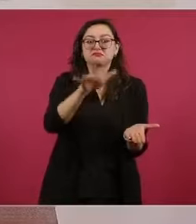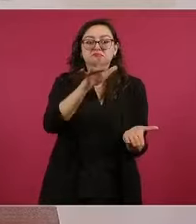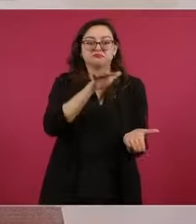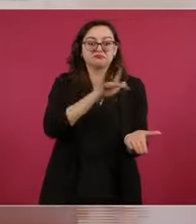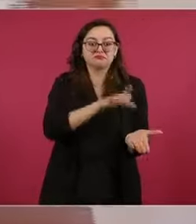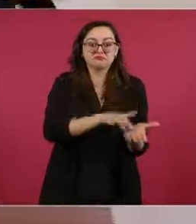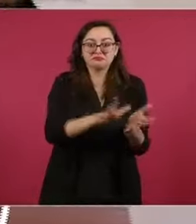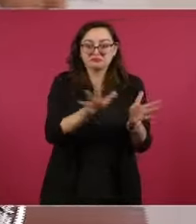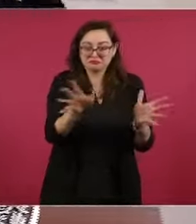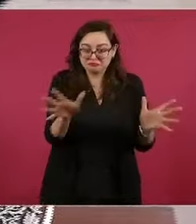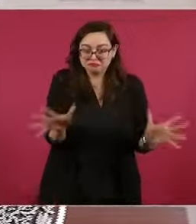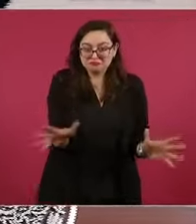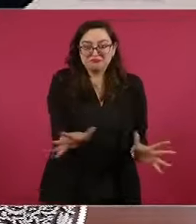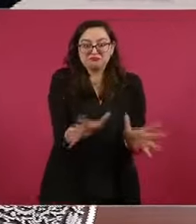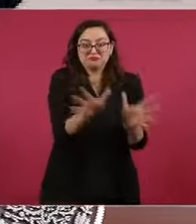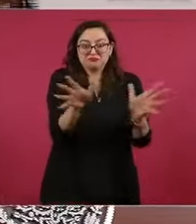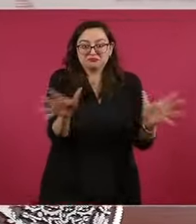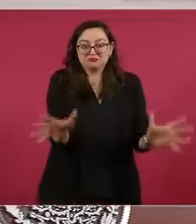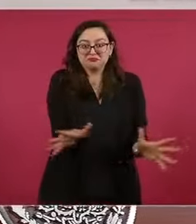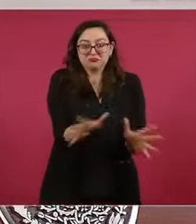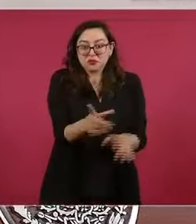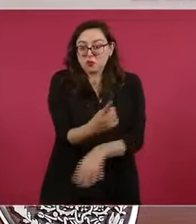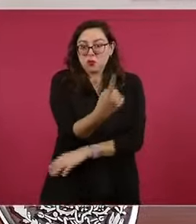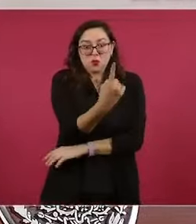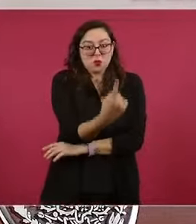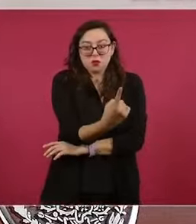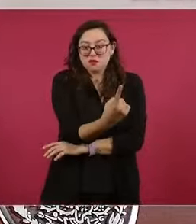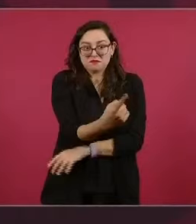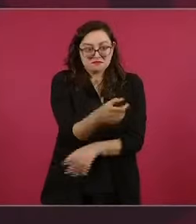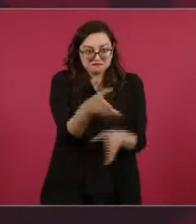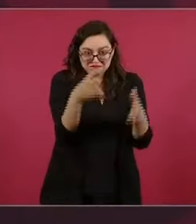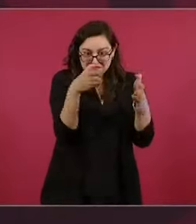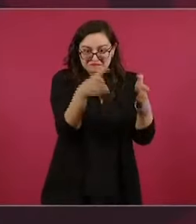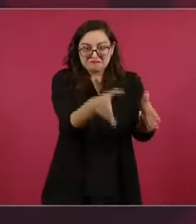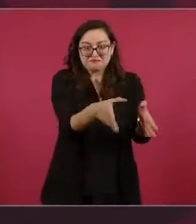a servir a la mafia del poder,